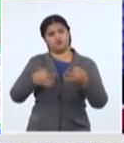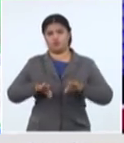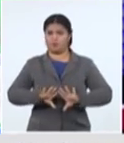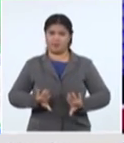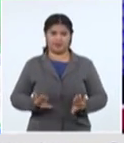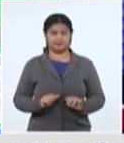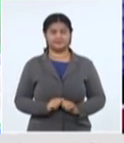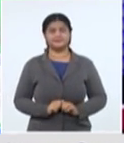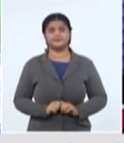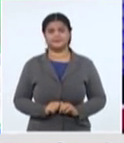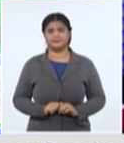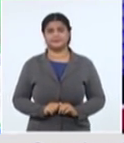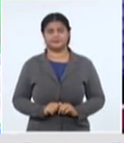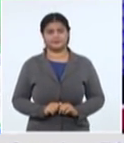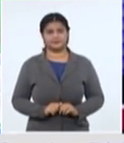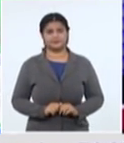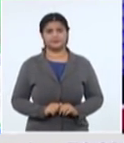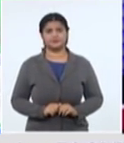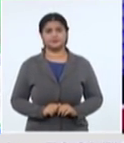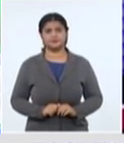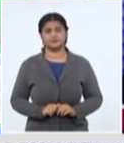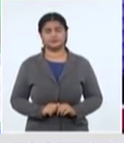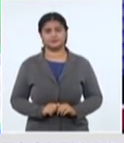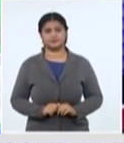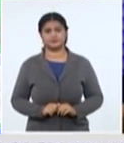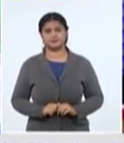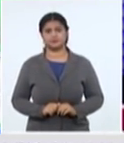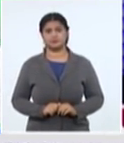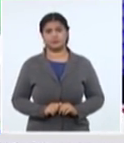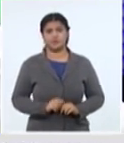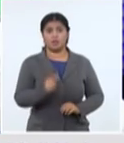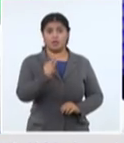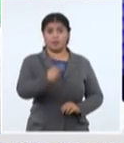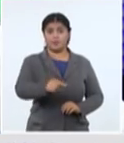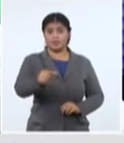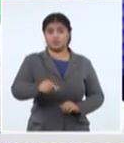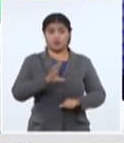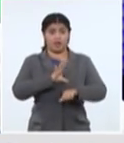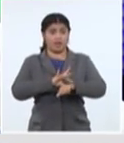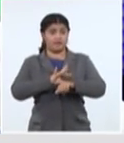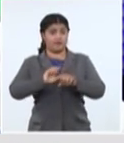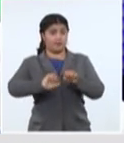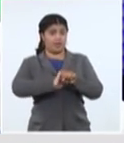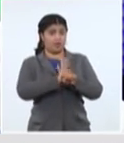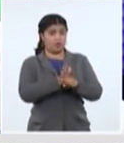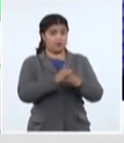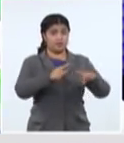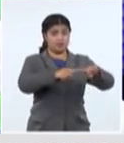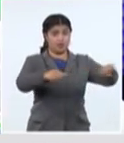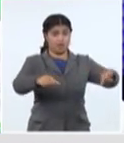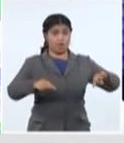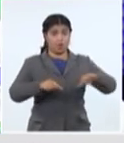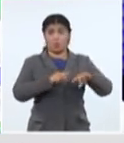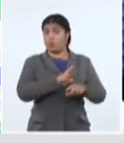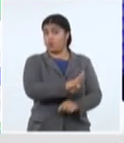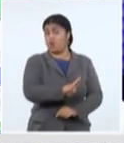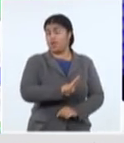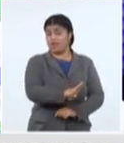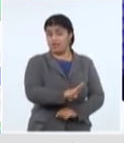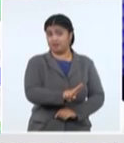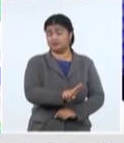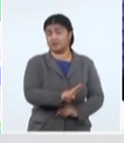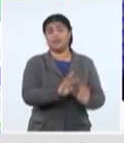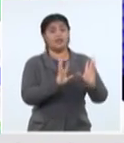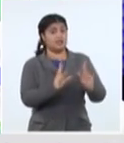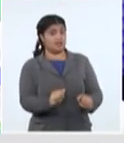nuestro país. Los pacientes con COVID-19 en salas de terapia intensiva disminuyendo todavía